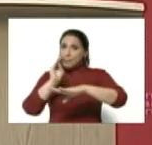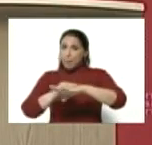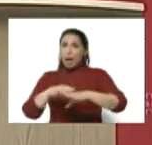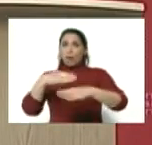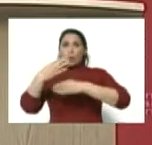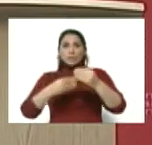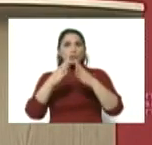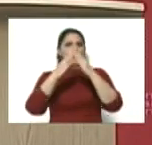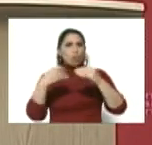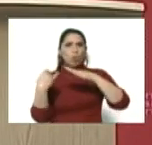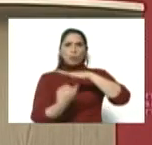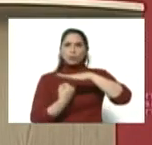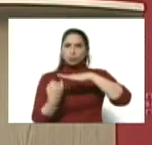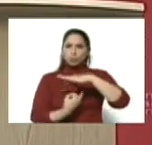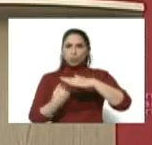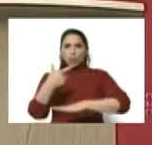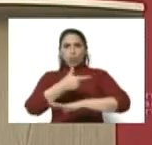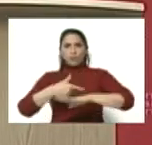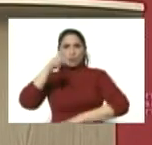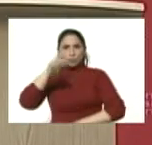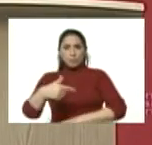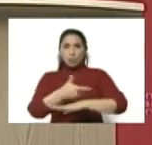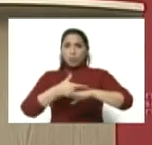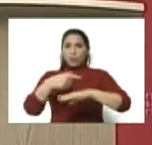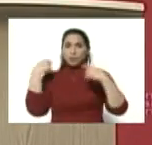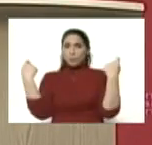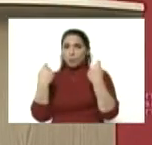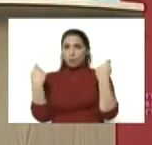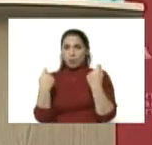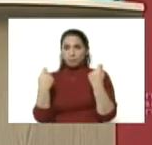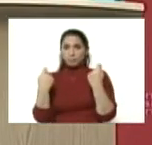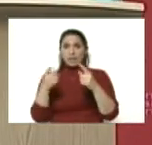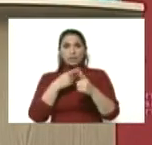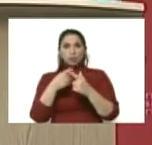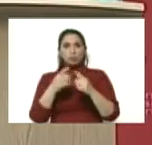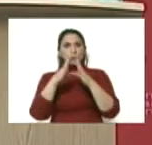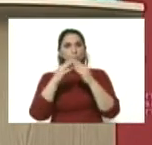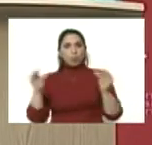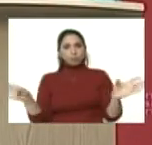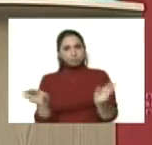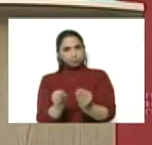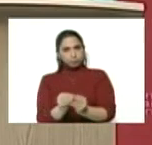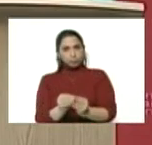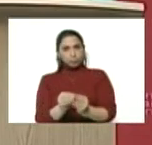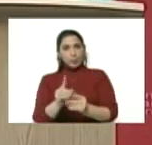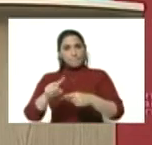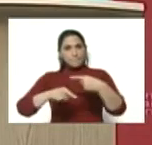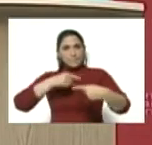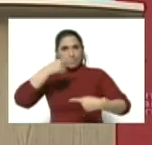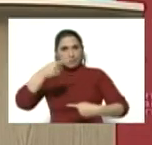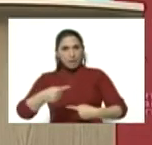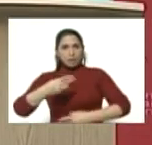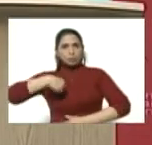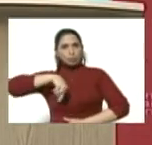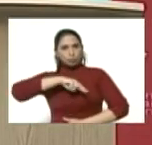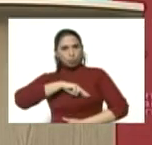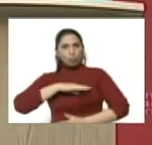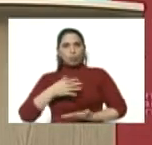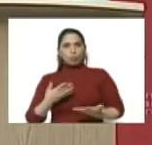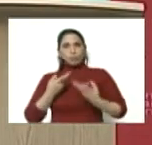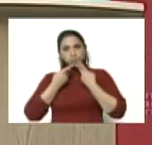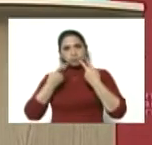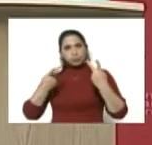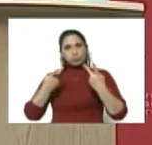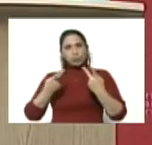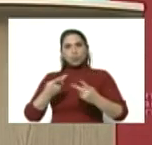todas las instancias de gobierno y al gobierno popular. Así que eso es todo por hoy y mañana nosotros estaremos dando